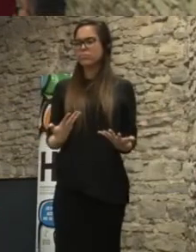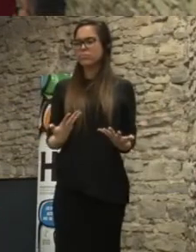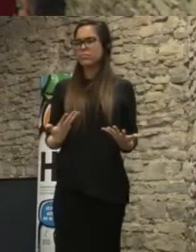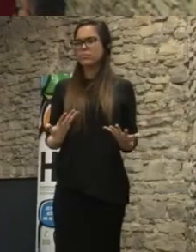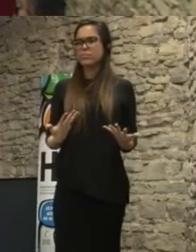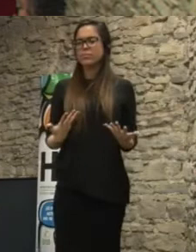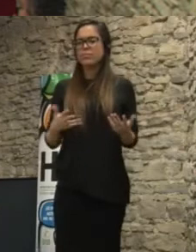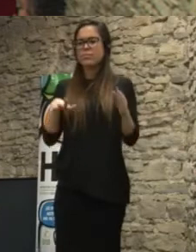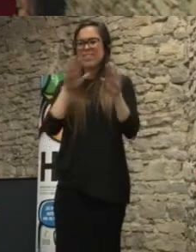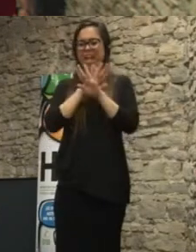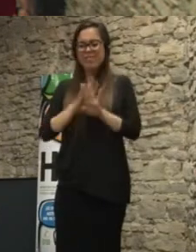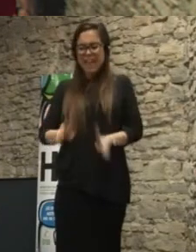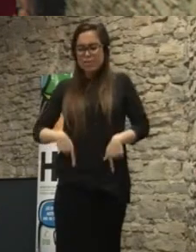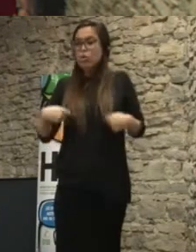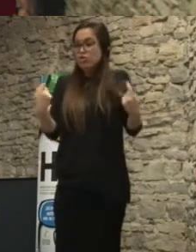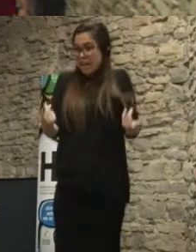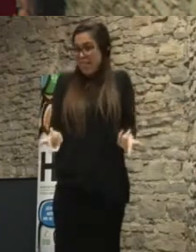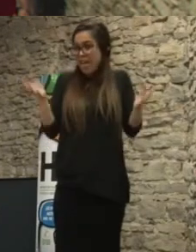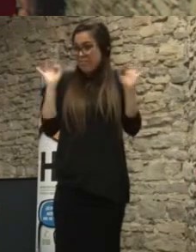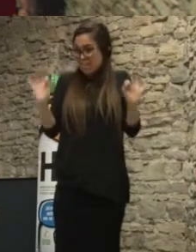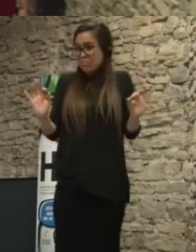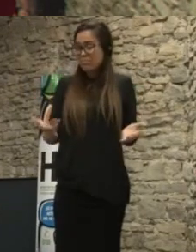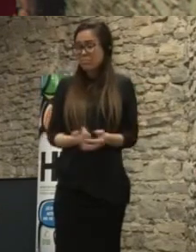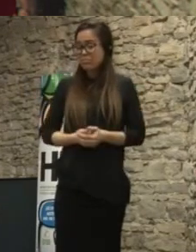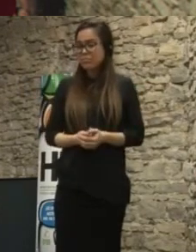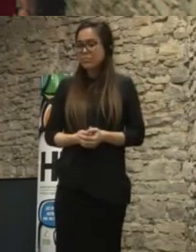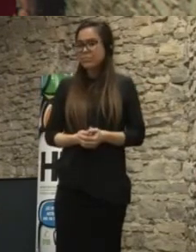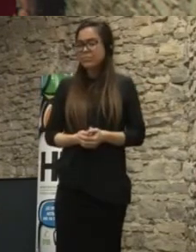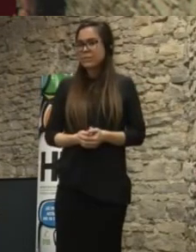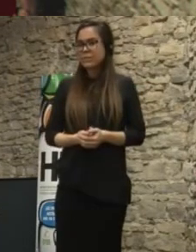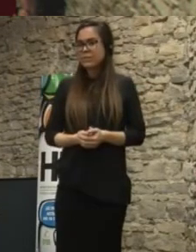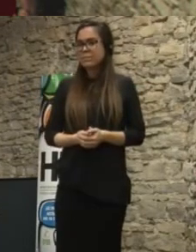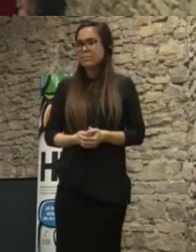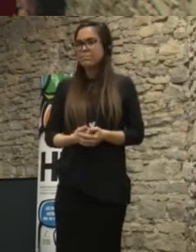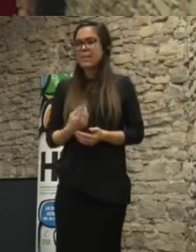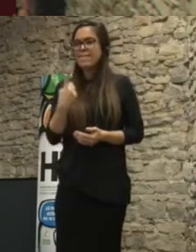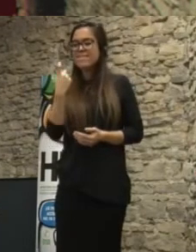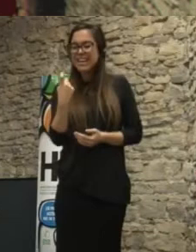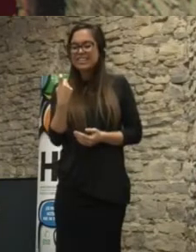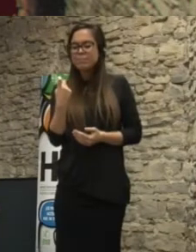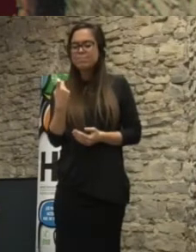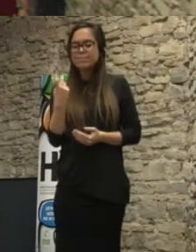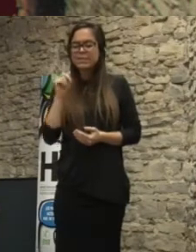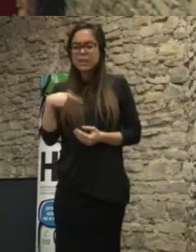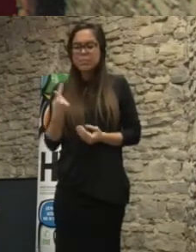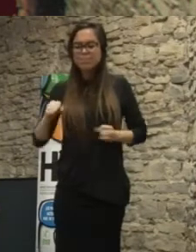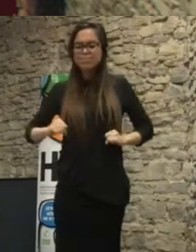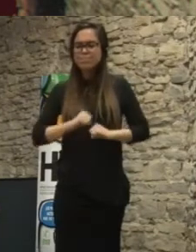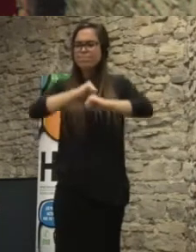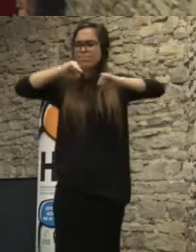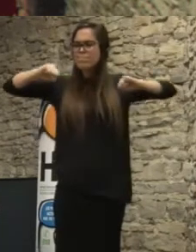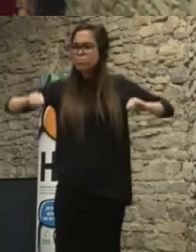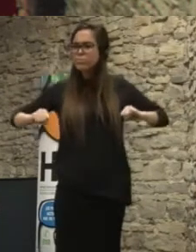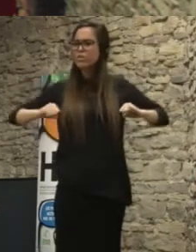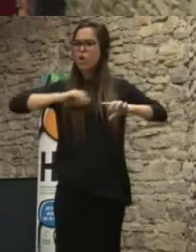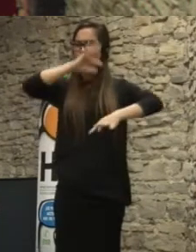elementos de reacción y de espontaneidad, y falta sedimentar eso, seguramente, en formas